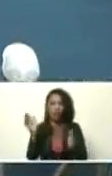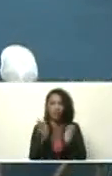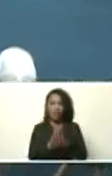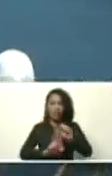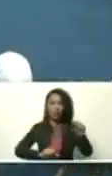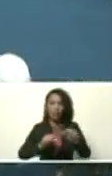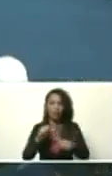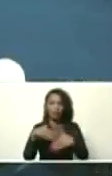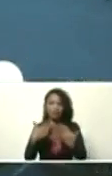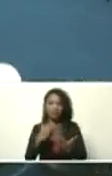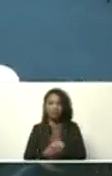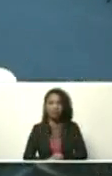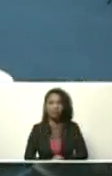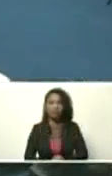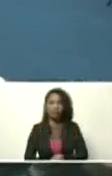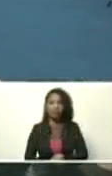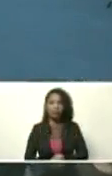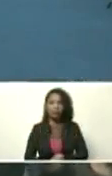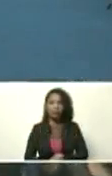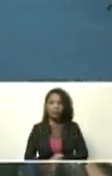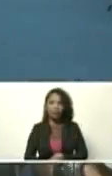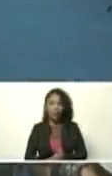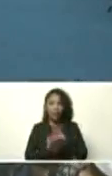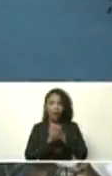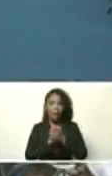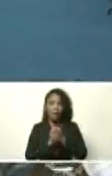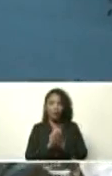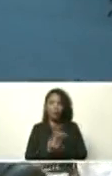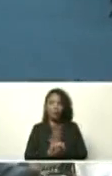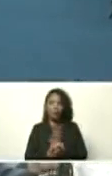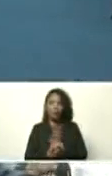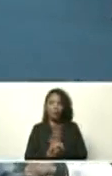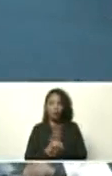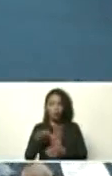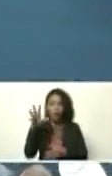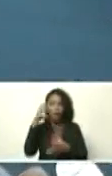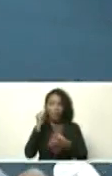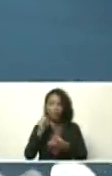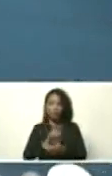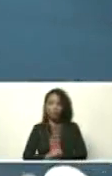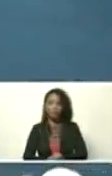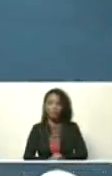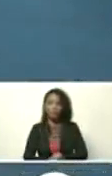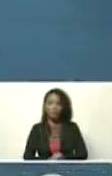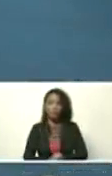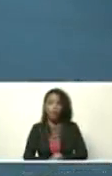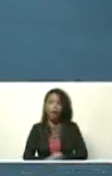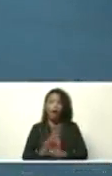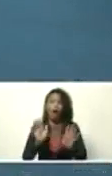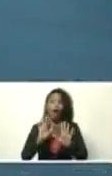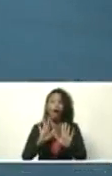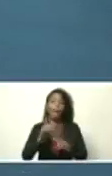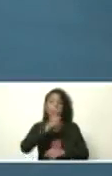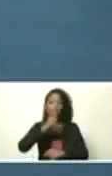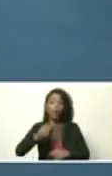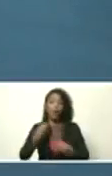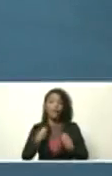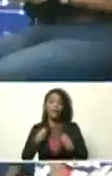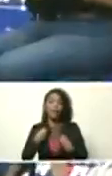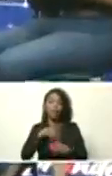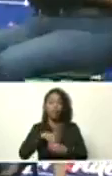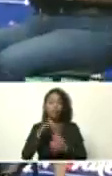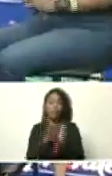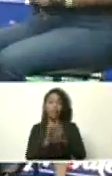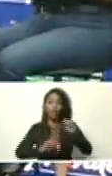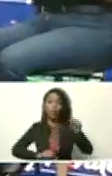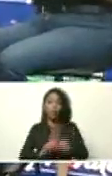San Cristóbal, así que entre paisanos nos entendemos. Ah, la gente de San Cristóbal. San Cristóbal,